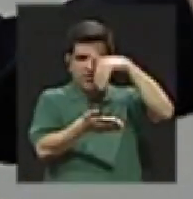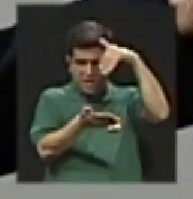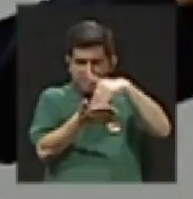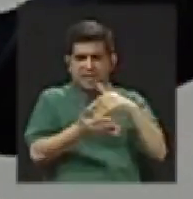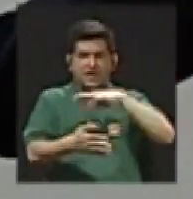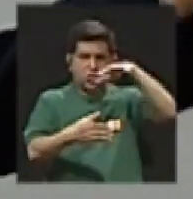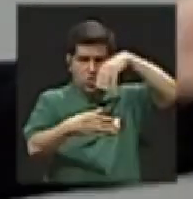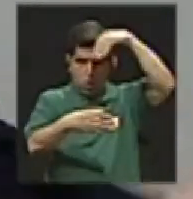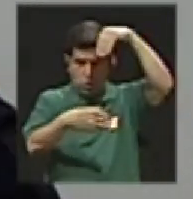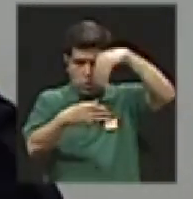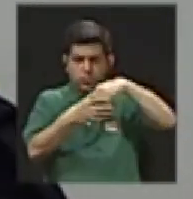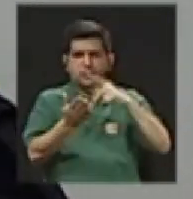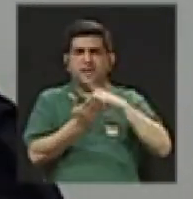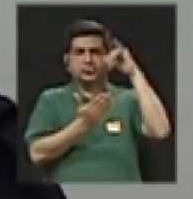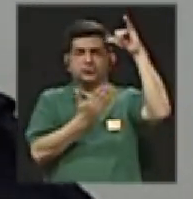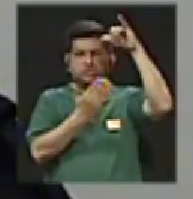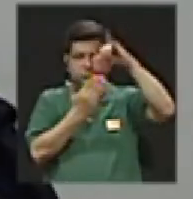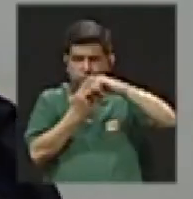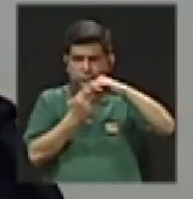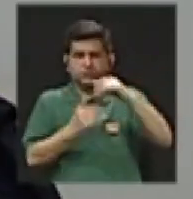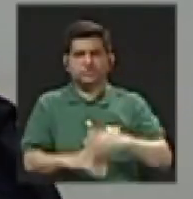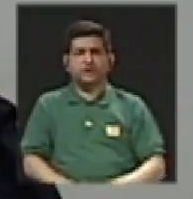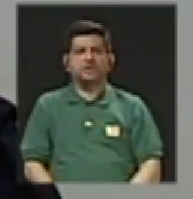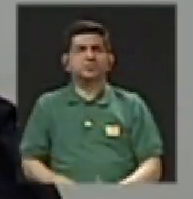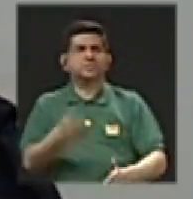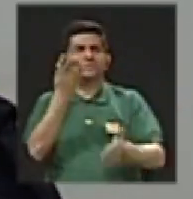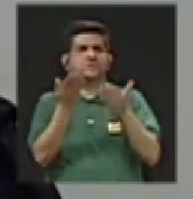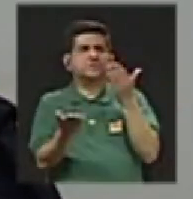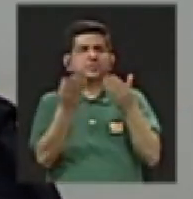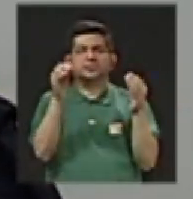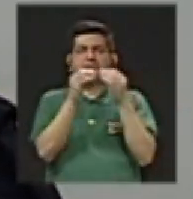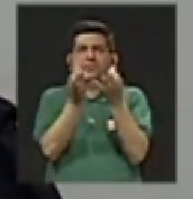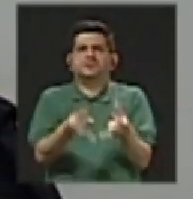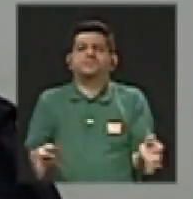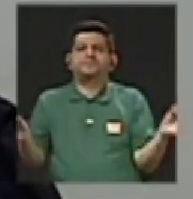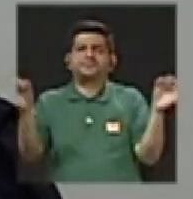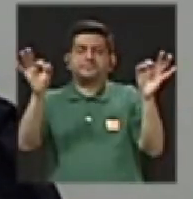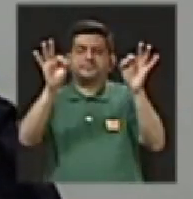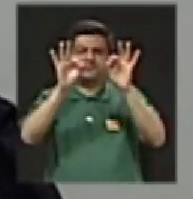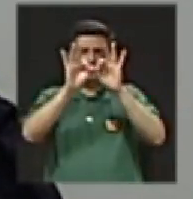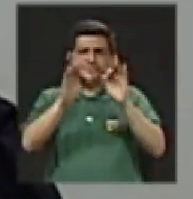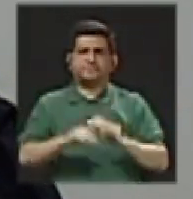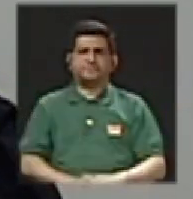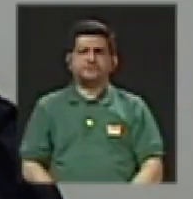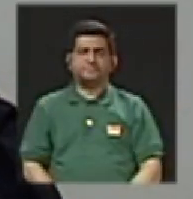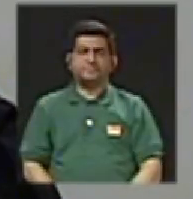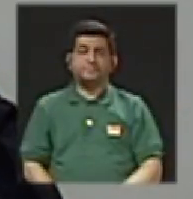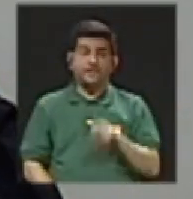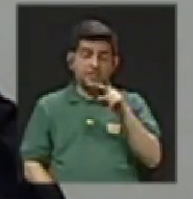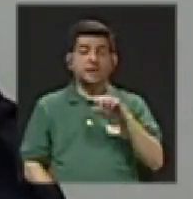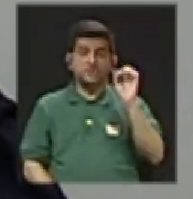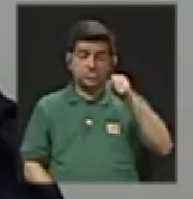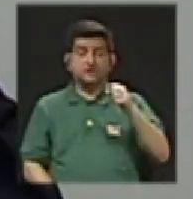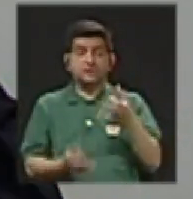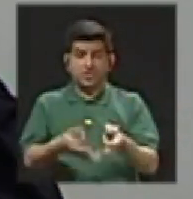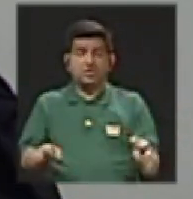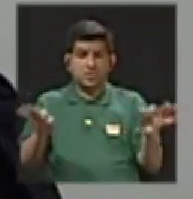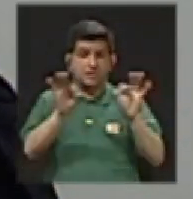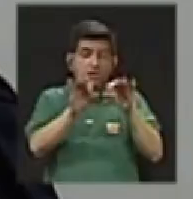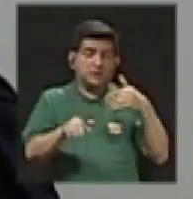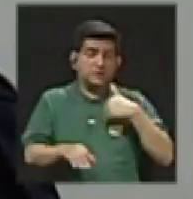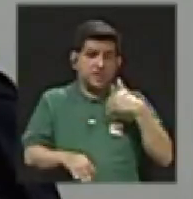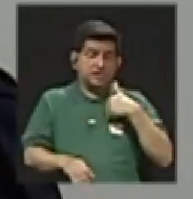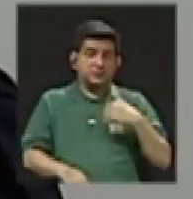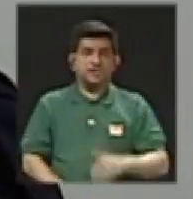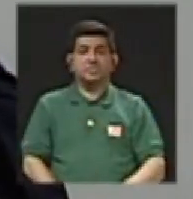el contexto de un proyecto más importante y notable, que también